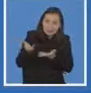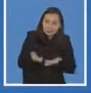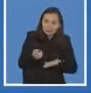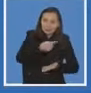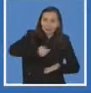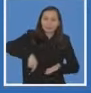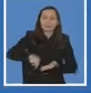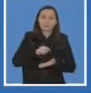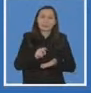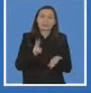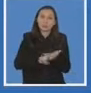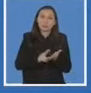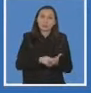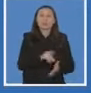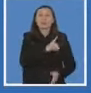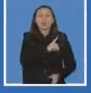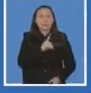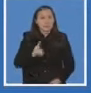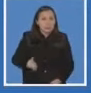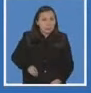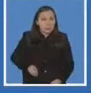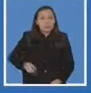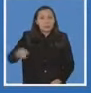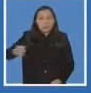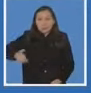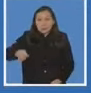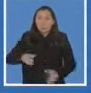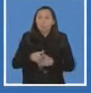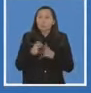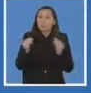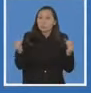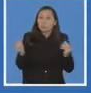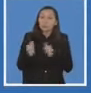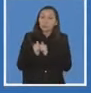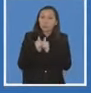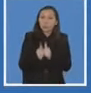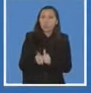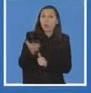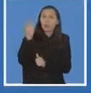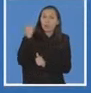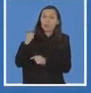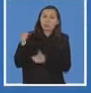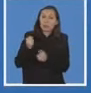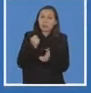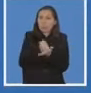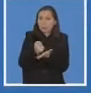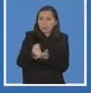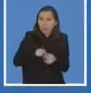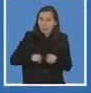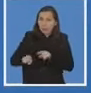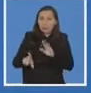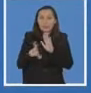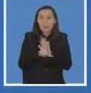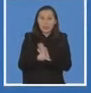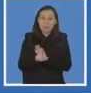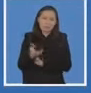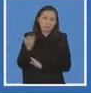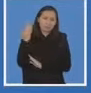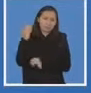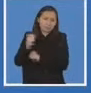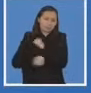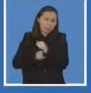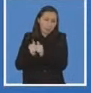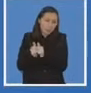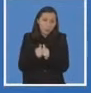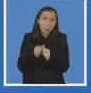cierto que a los parlamentarios y parlamentarias acá presentes, y muchos de ellos nos acompañaron en todo el trámite legislativo desde hace años atrás, a